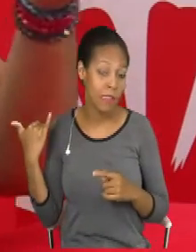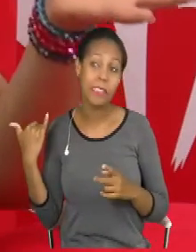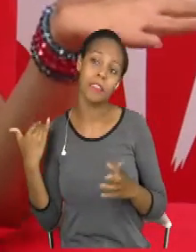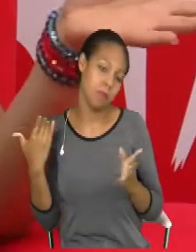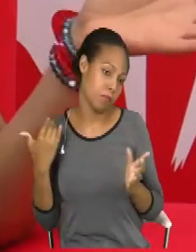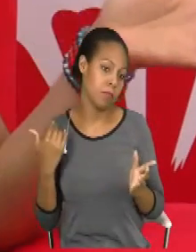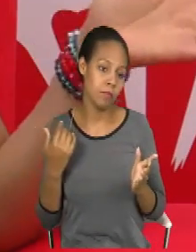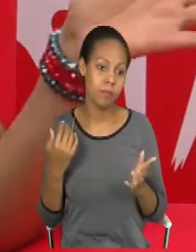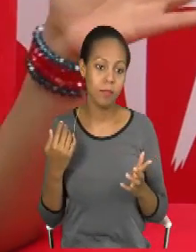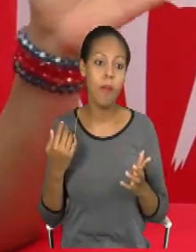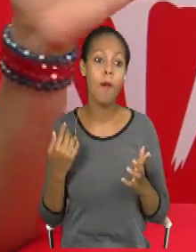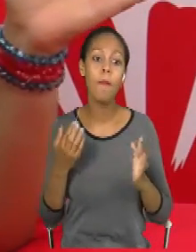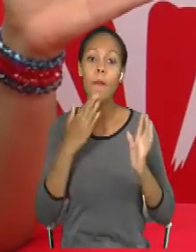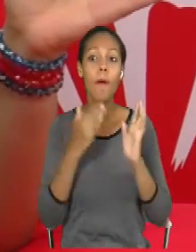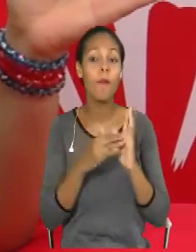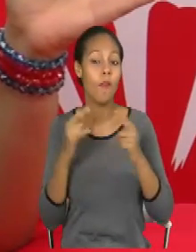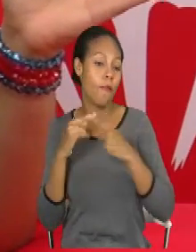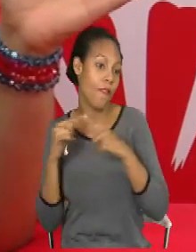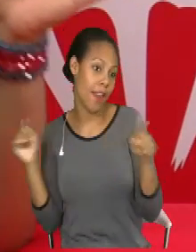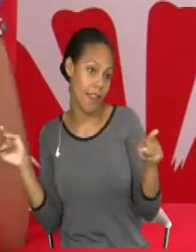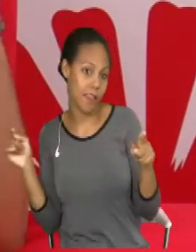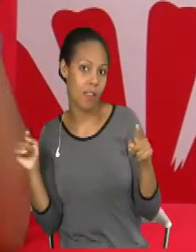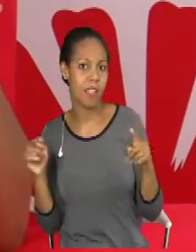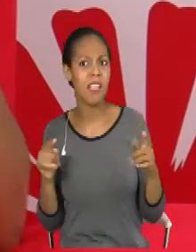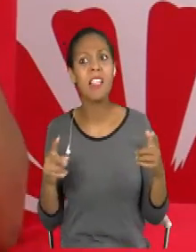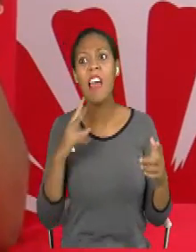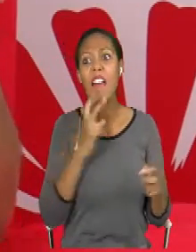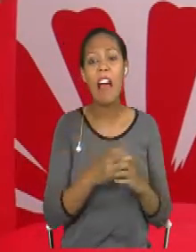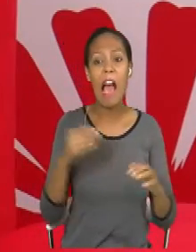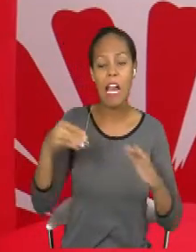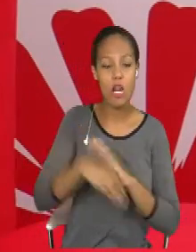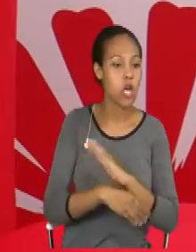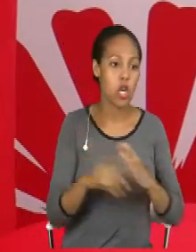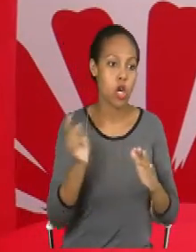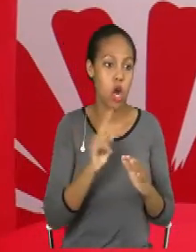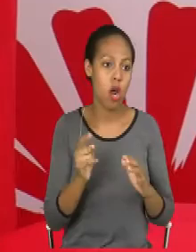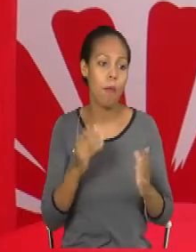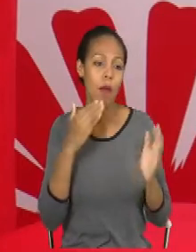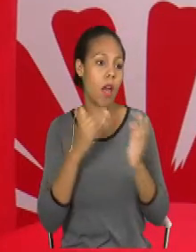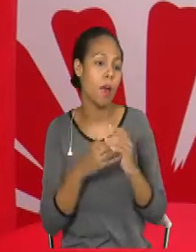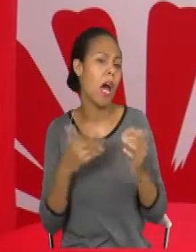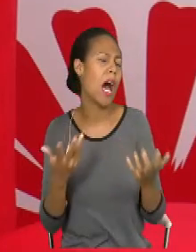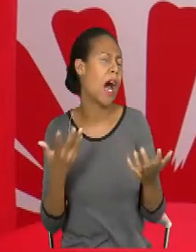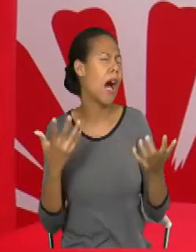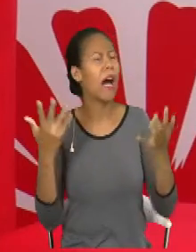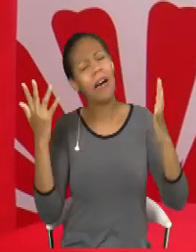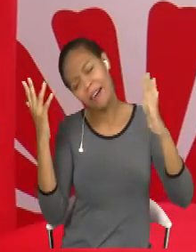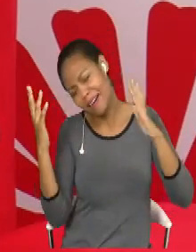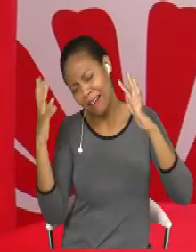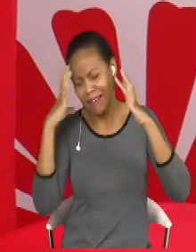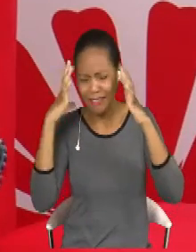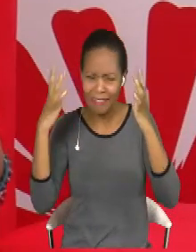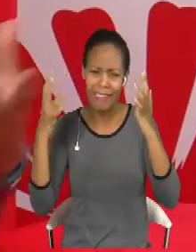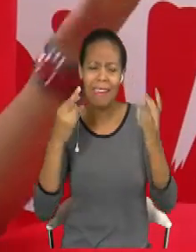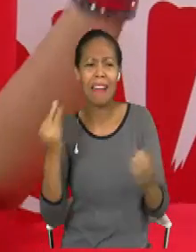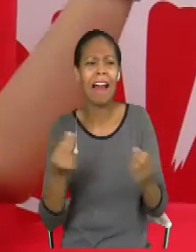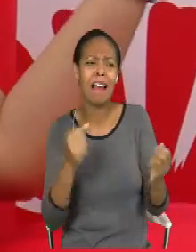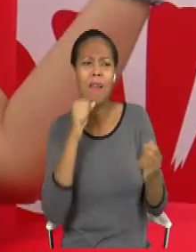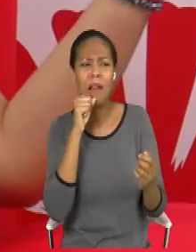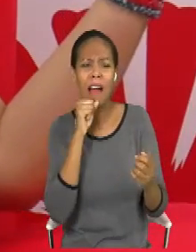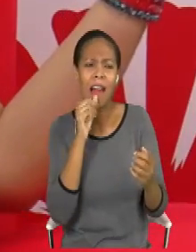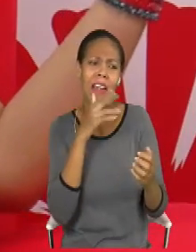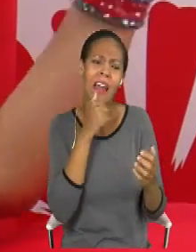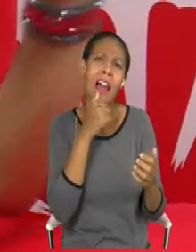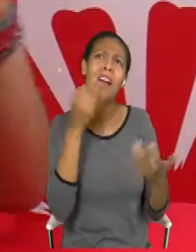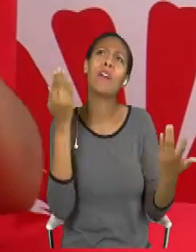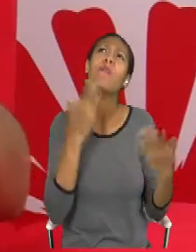digo distinta y no digo crisis? Porque sentarnos a llorar en que estamos en crisis y no hay nada que hacer en Barranca Bermeja, Dios mío,